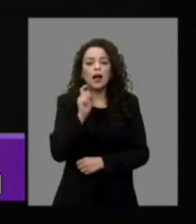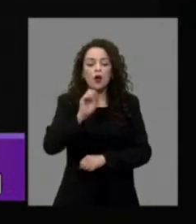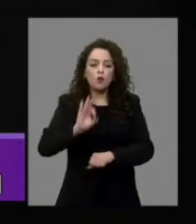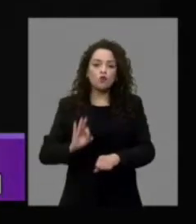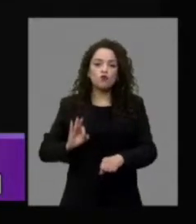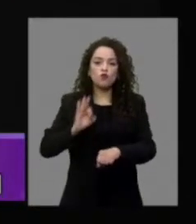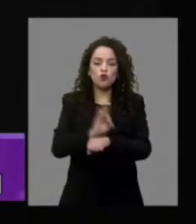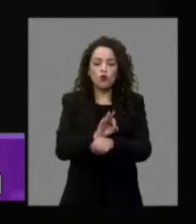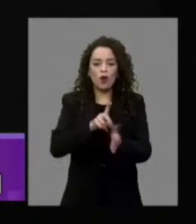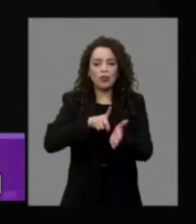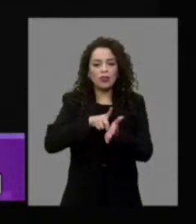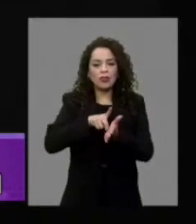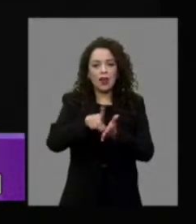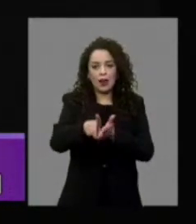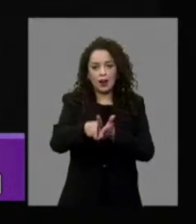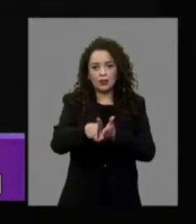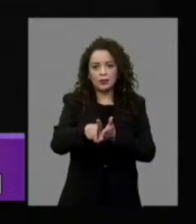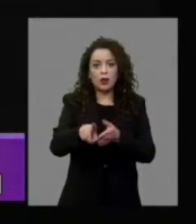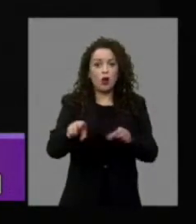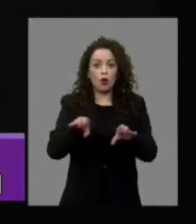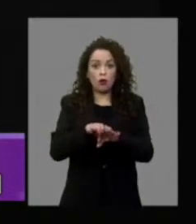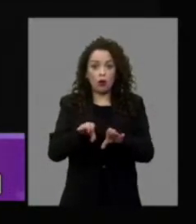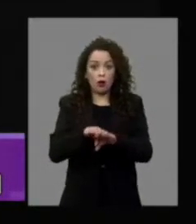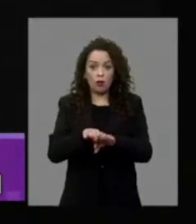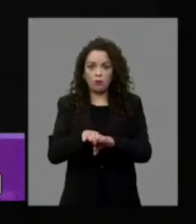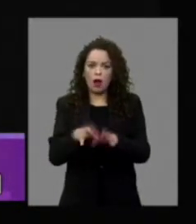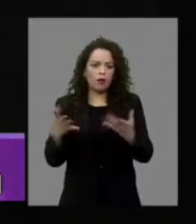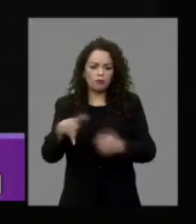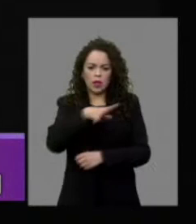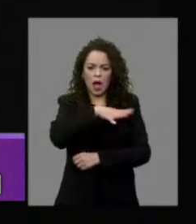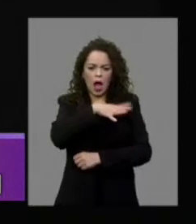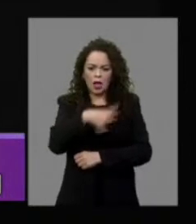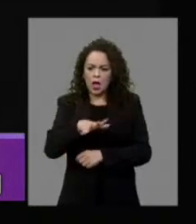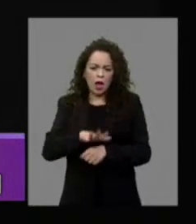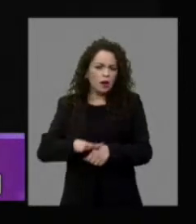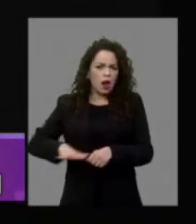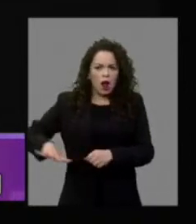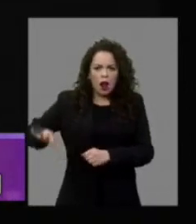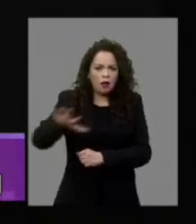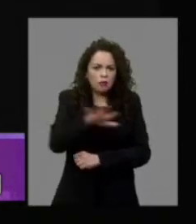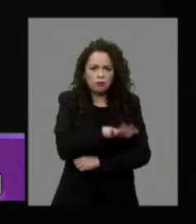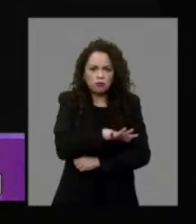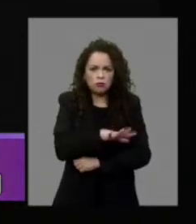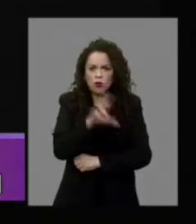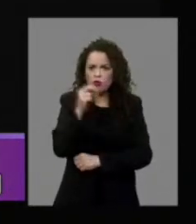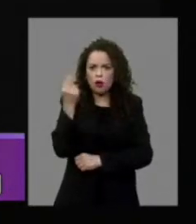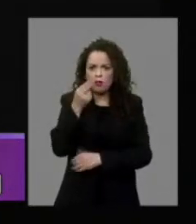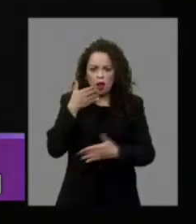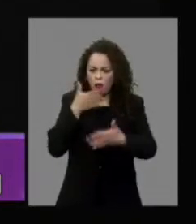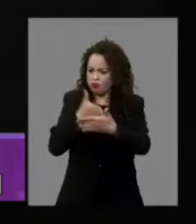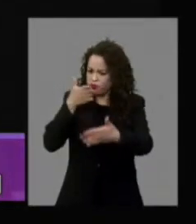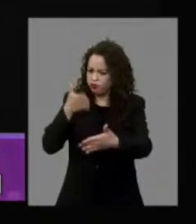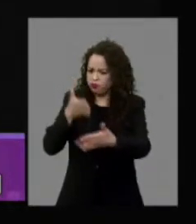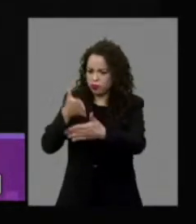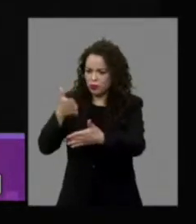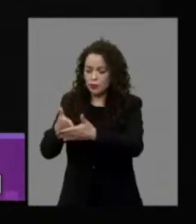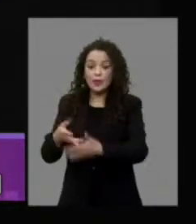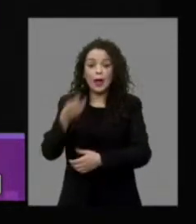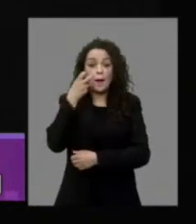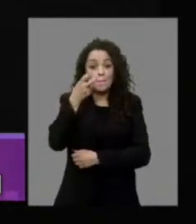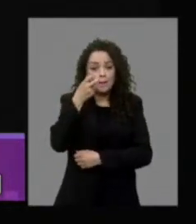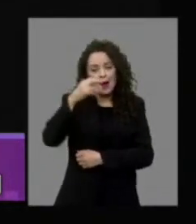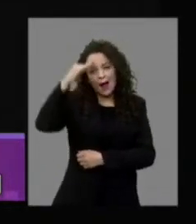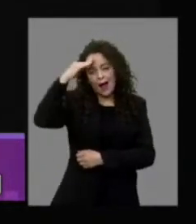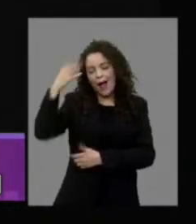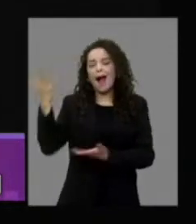protección a los derechos de manera ilimitada, de manera general. Y por eso se llegó a esa conclusión, que cuando la Constitución